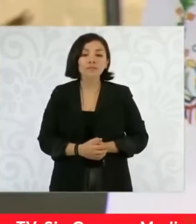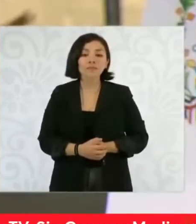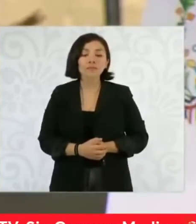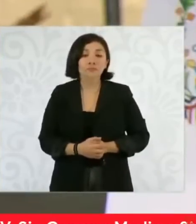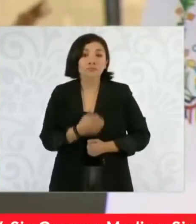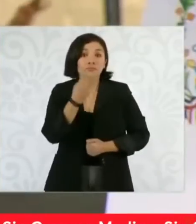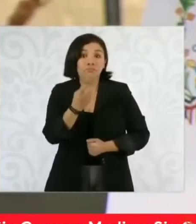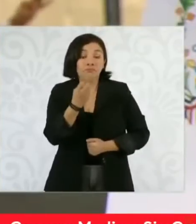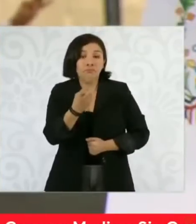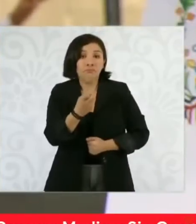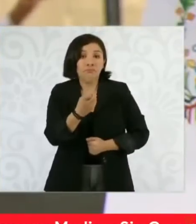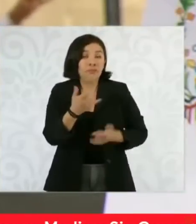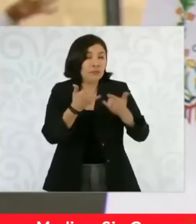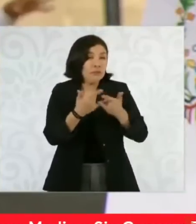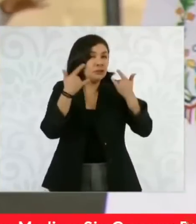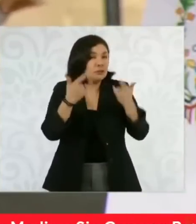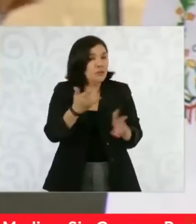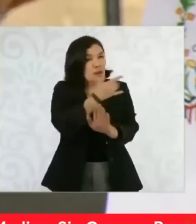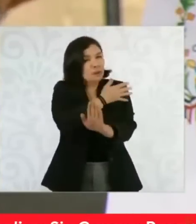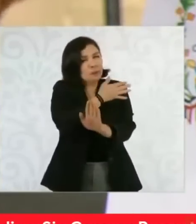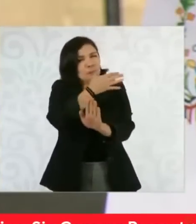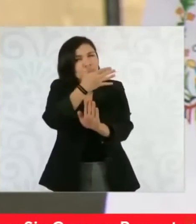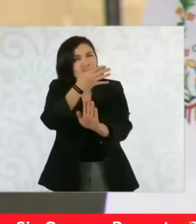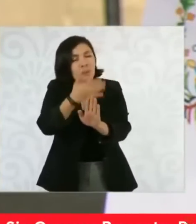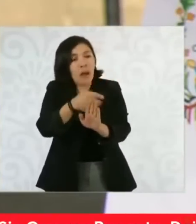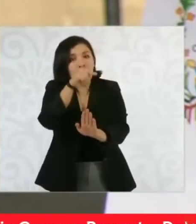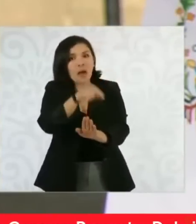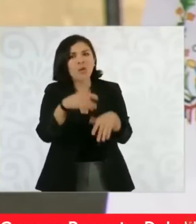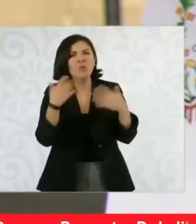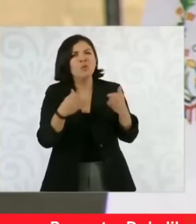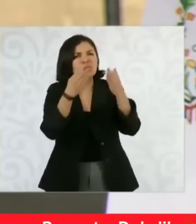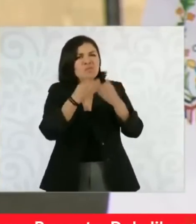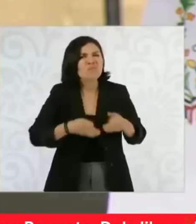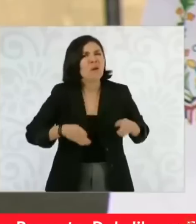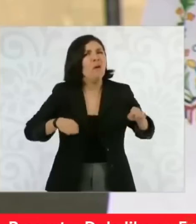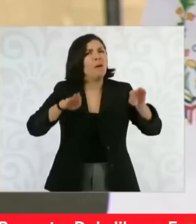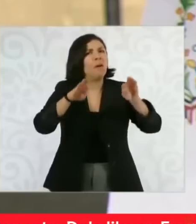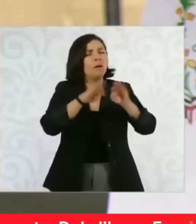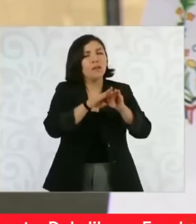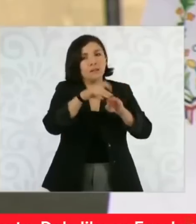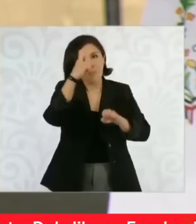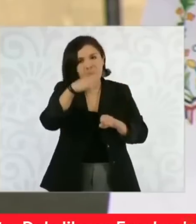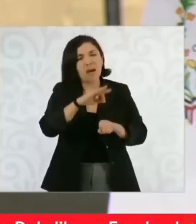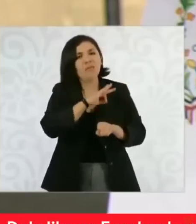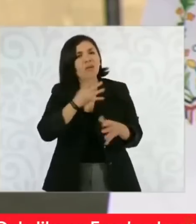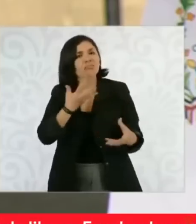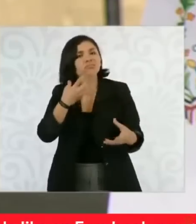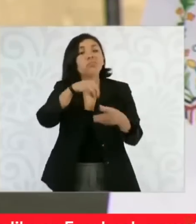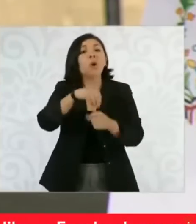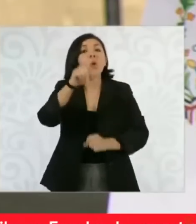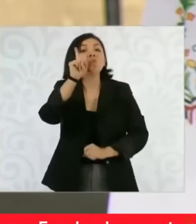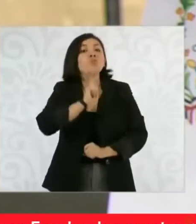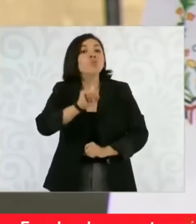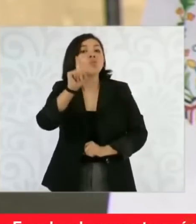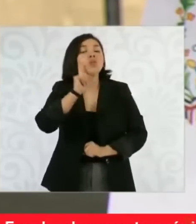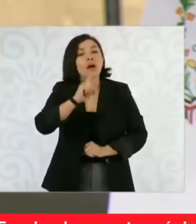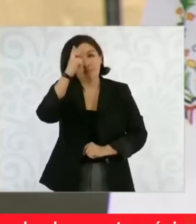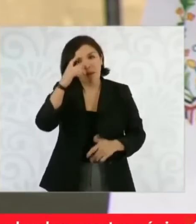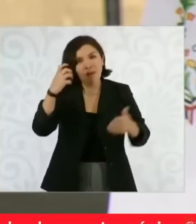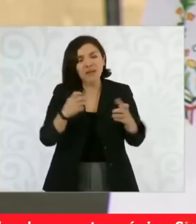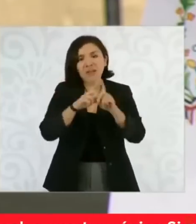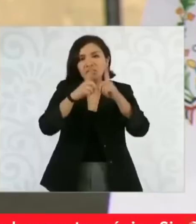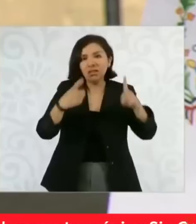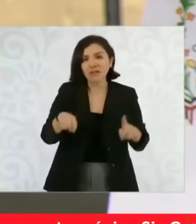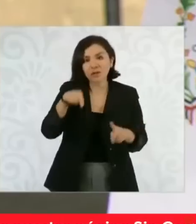De ahí que este proceso histórico fue un punto de inflexión para la integración de la mujer en el desarrollo